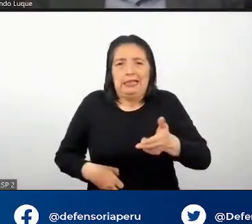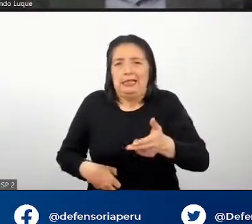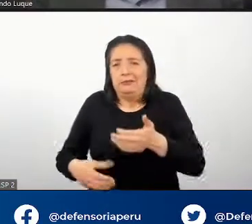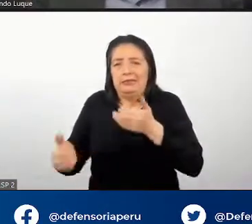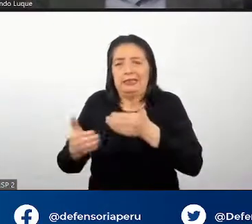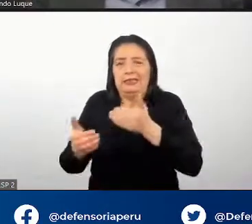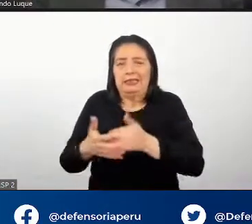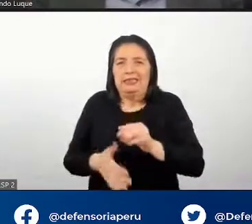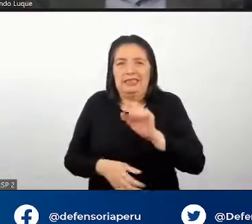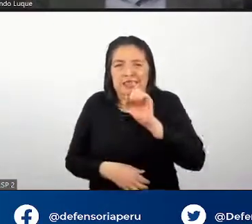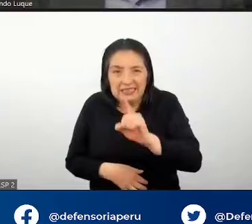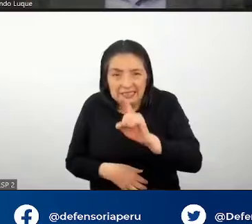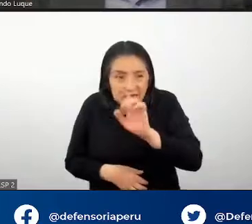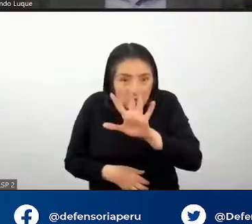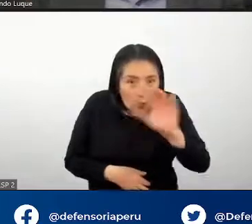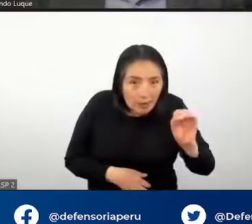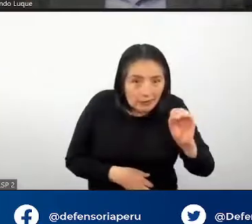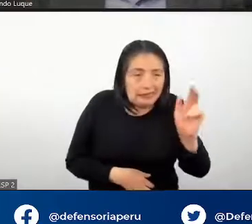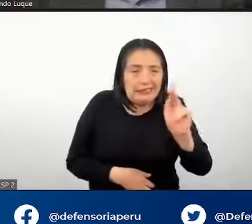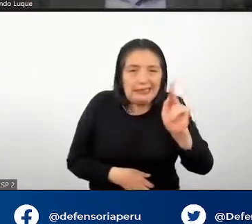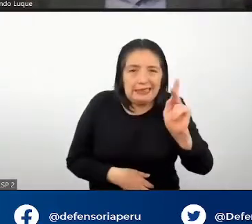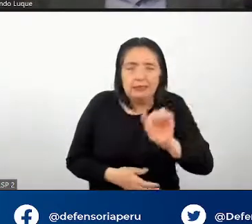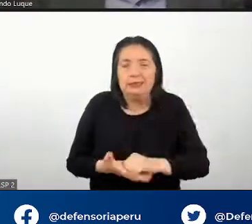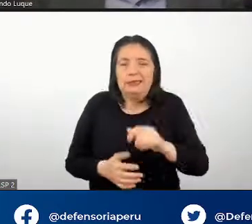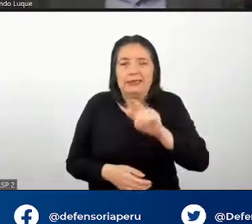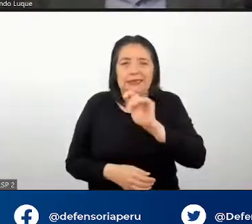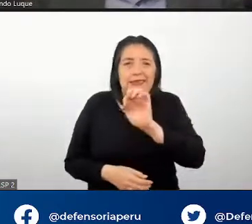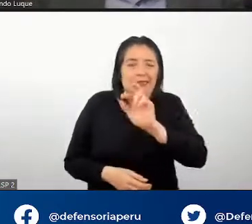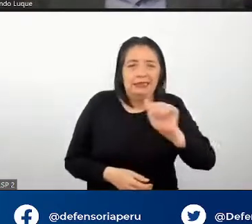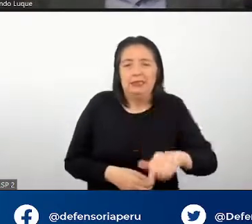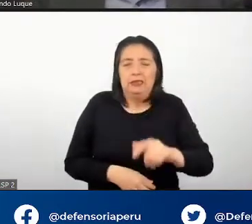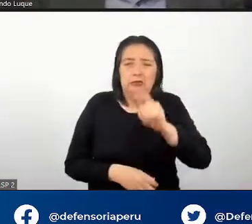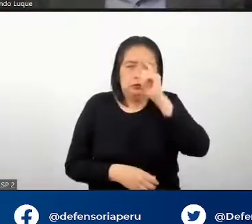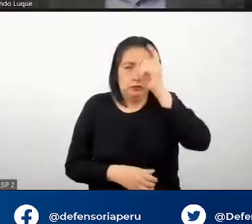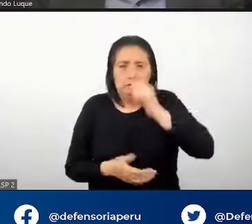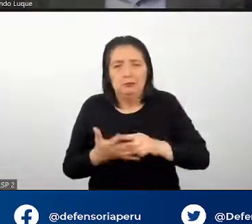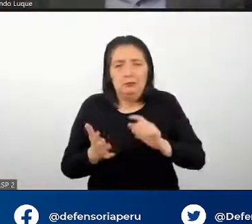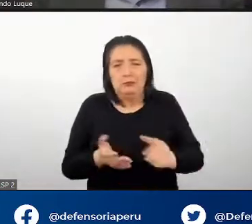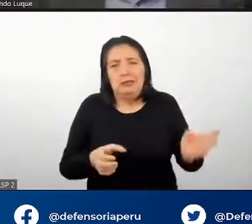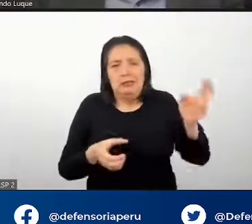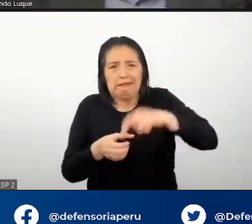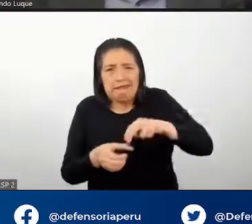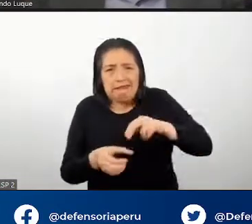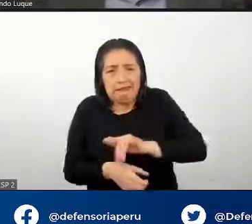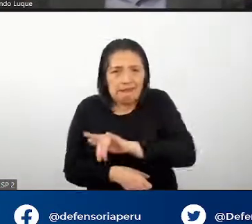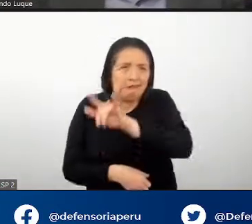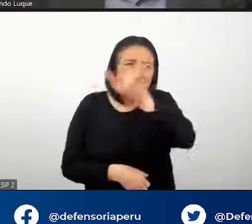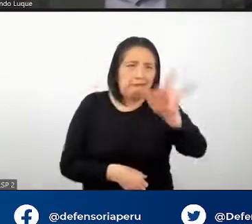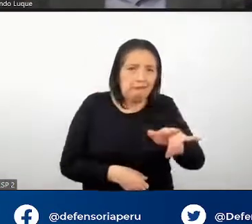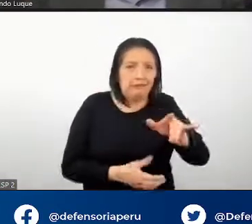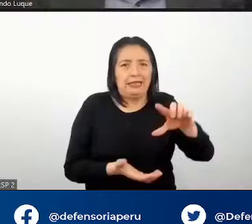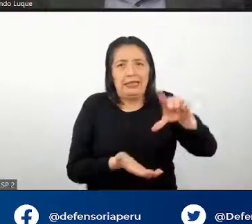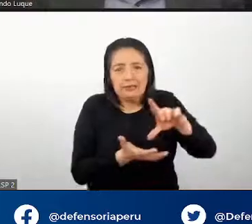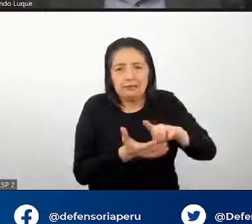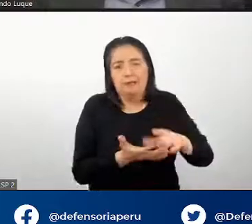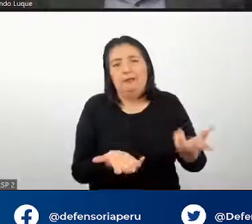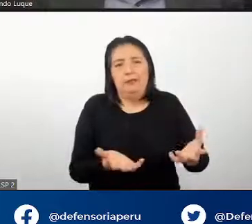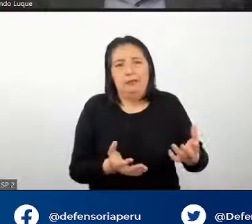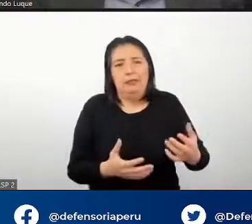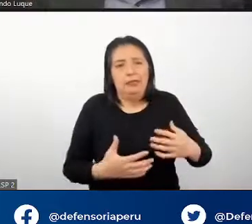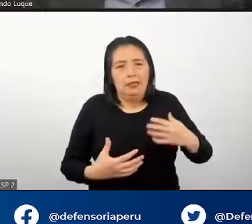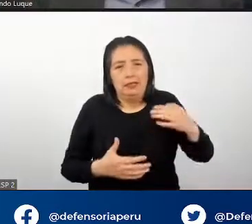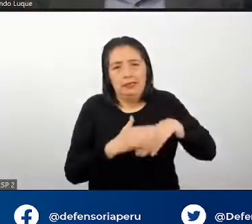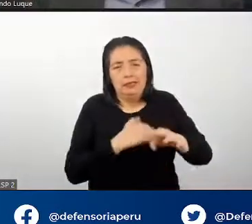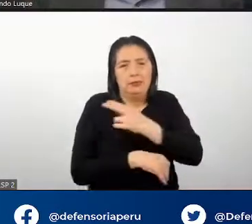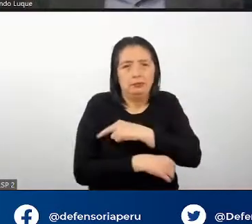de 250 kilómetros, Talara o Tumbes, a tomar un avión para regresar a Lima para ser atendido. Obviamente